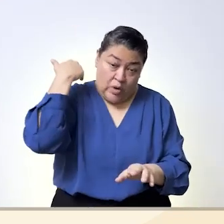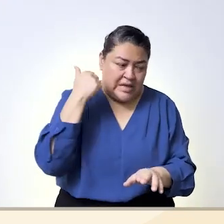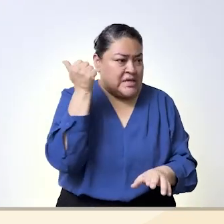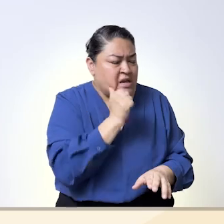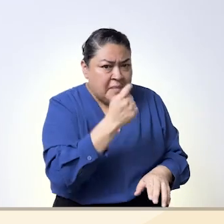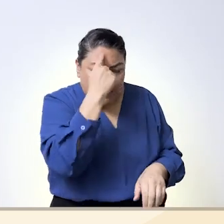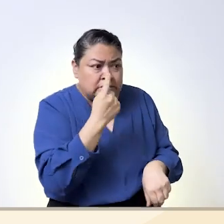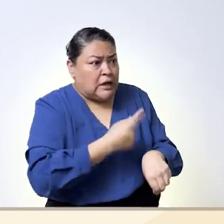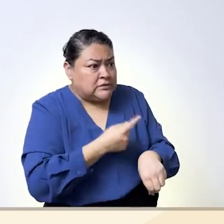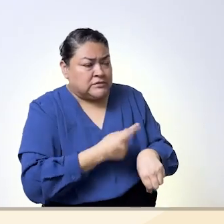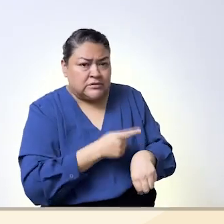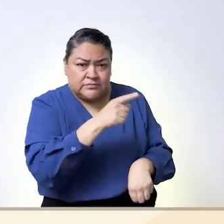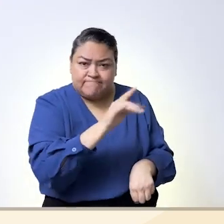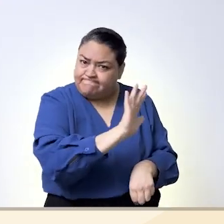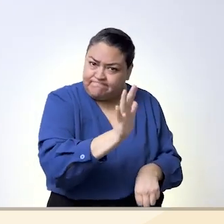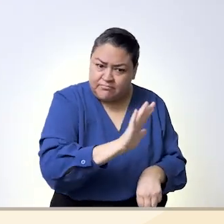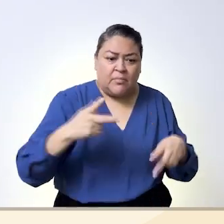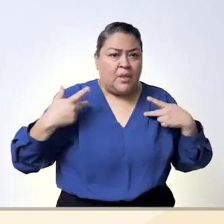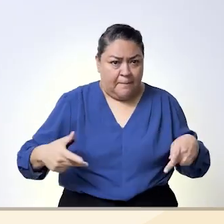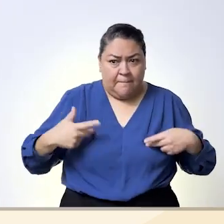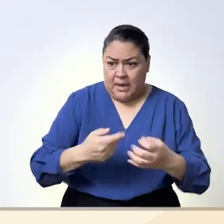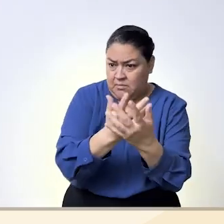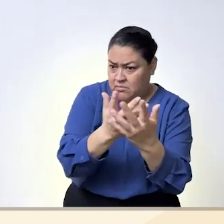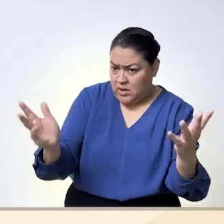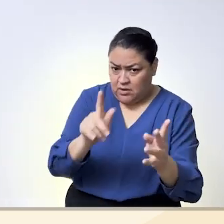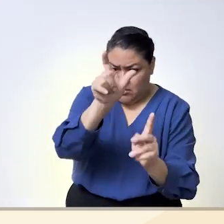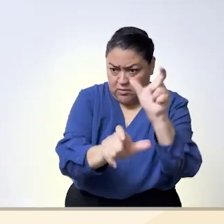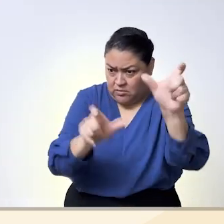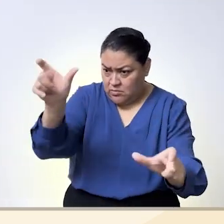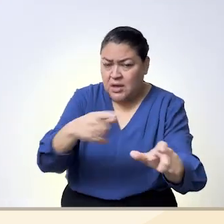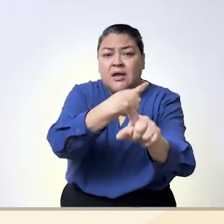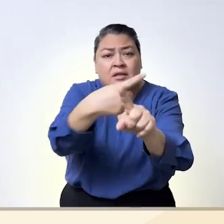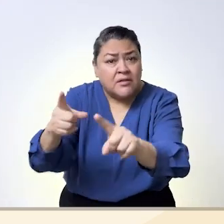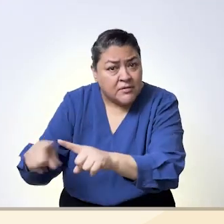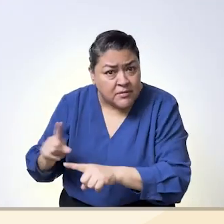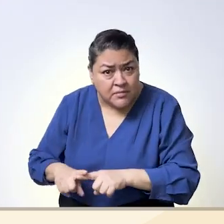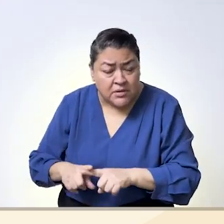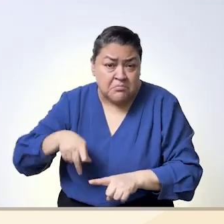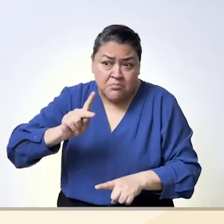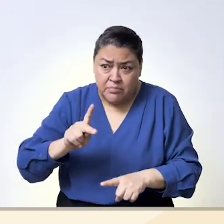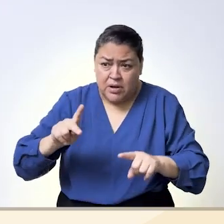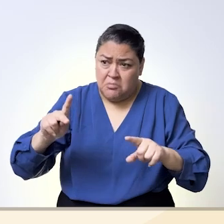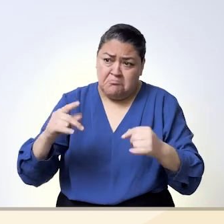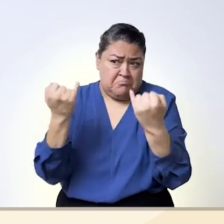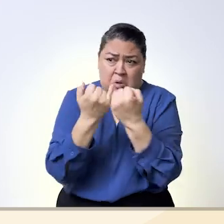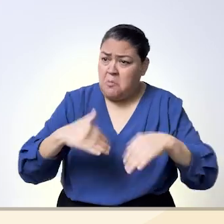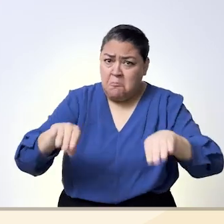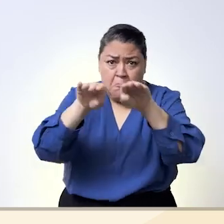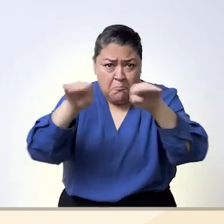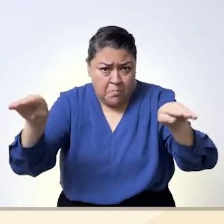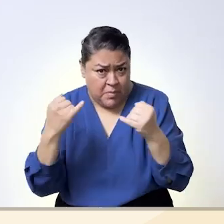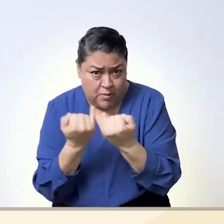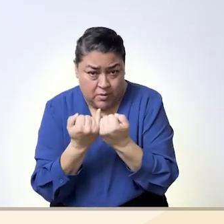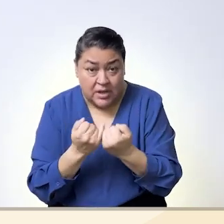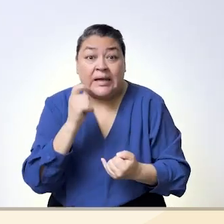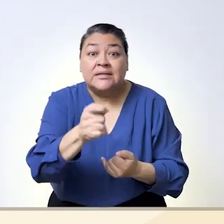decías, abandonamos esta normativa y todos somos diferentes, pero todos cabemos en esa normalidad. Y esto al final es un discurso contra